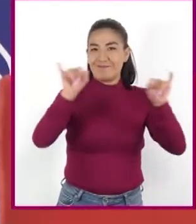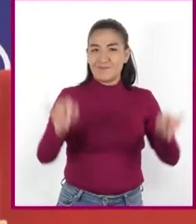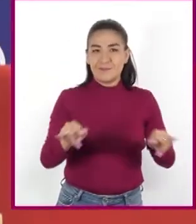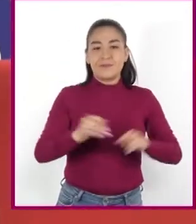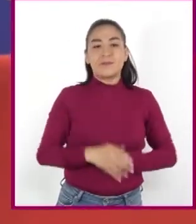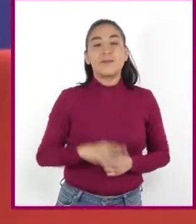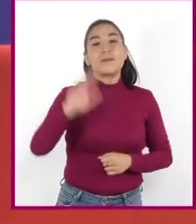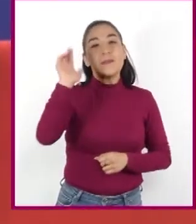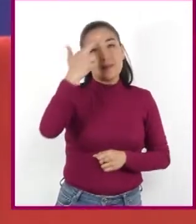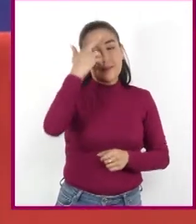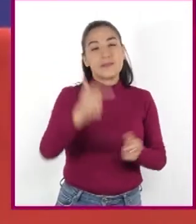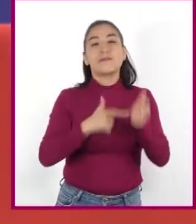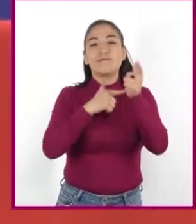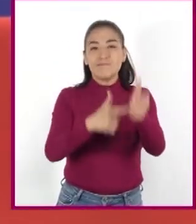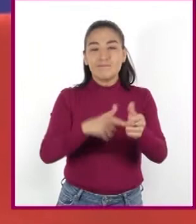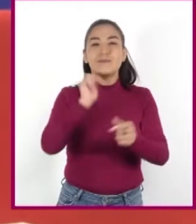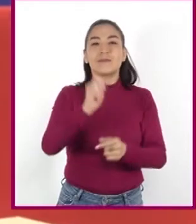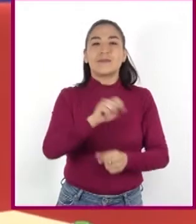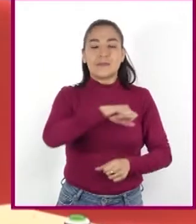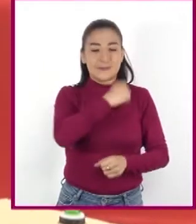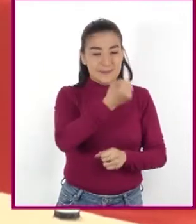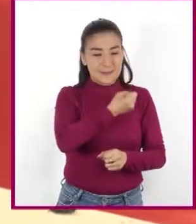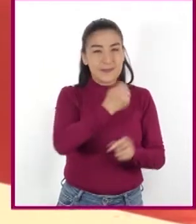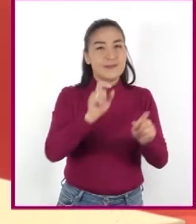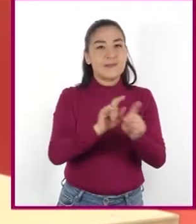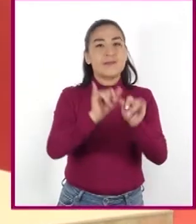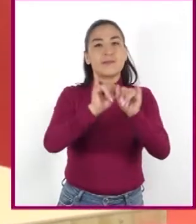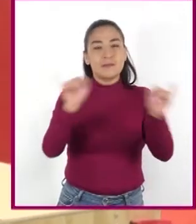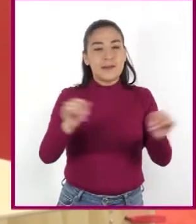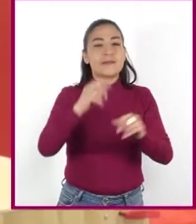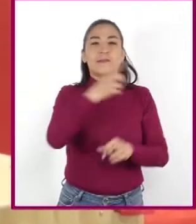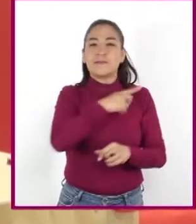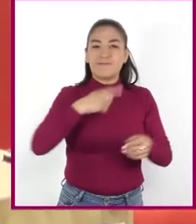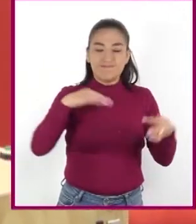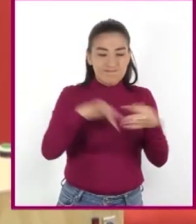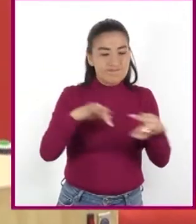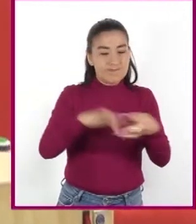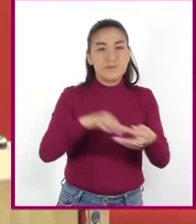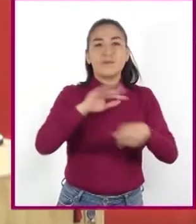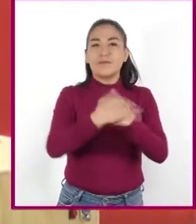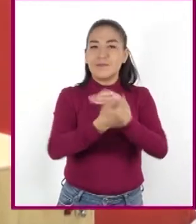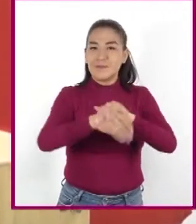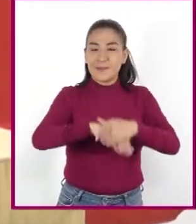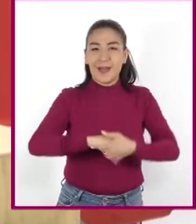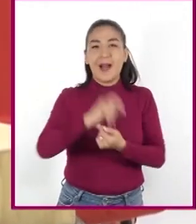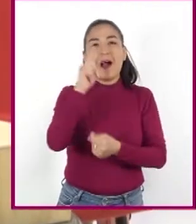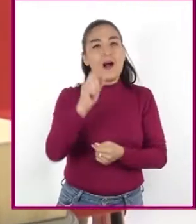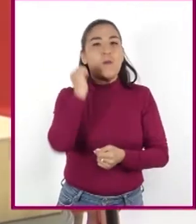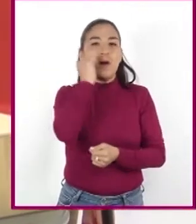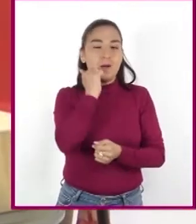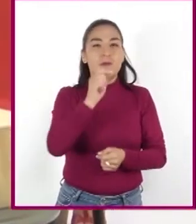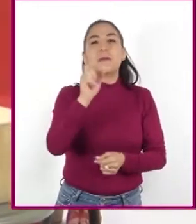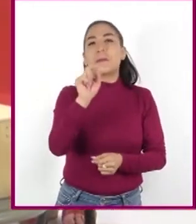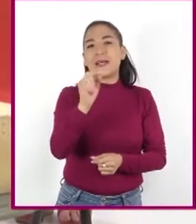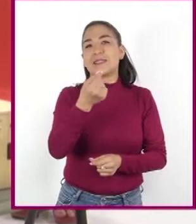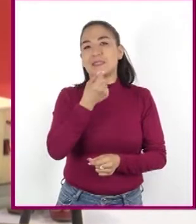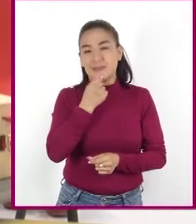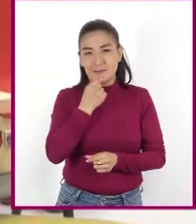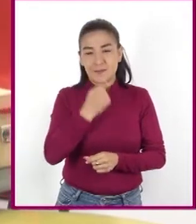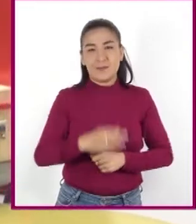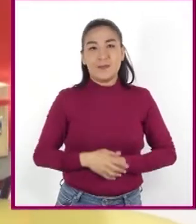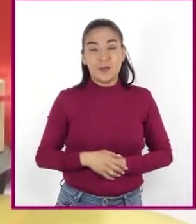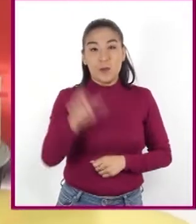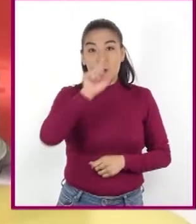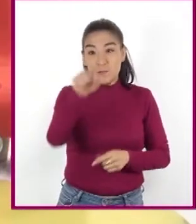Recuerden mantener la sana distancia y lavarse constantemente las manos con agua y jabón durante al menos 20 segundos. Al salir de